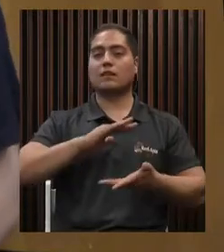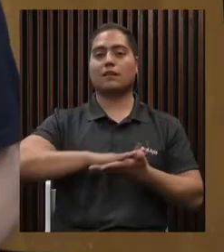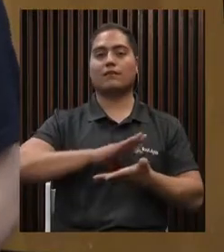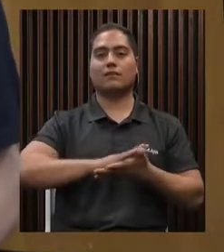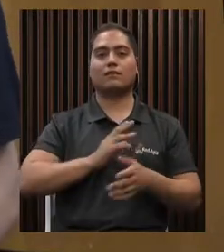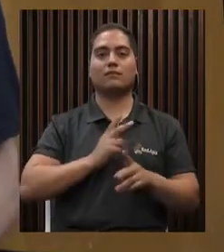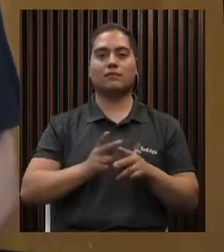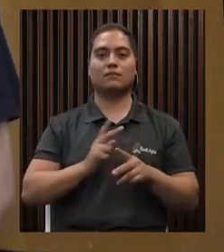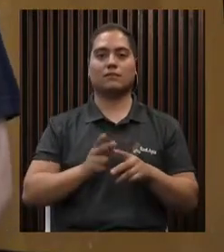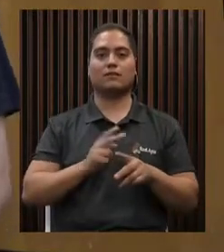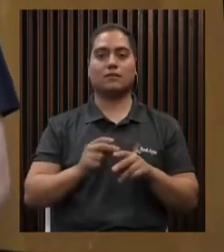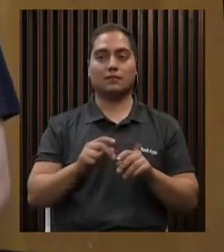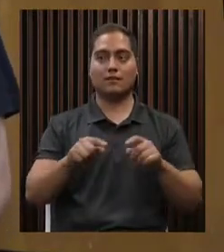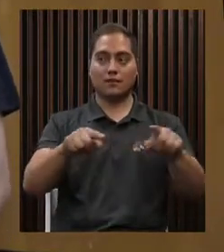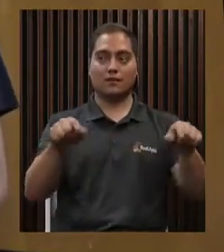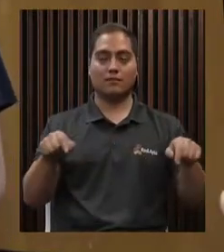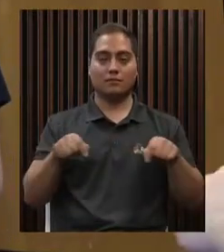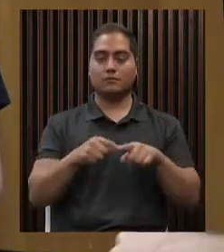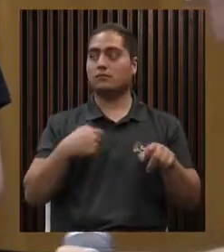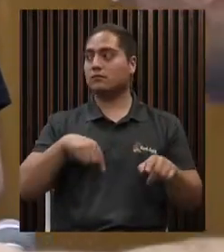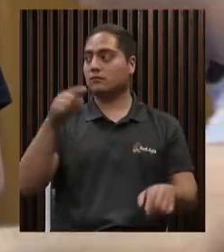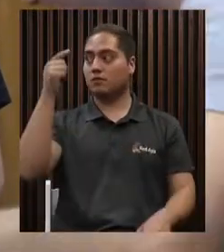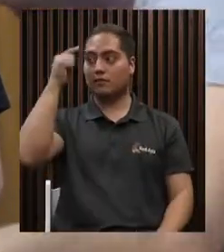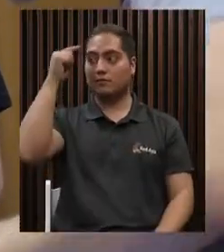espacio, pensamos respecto de